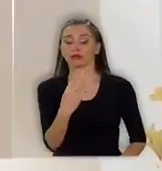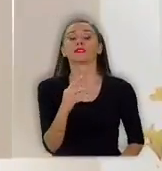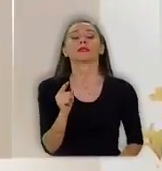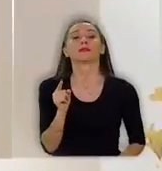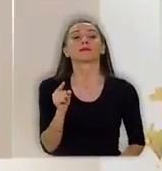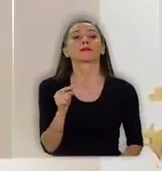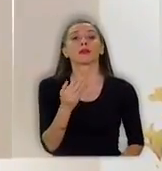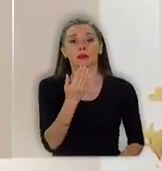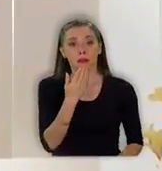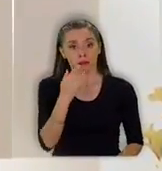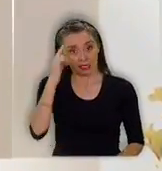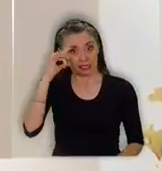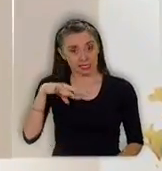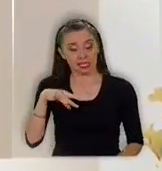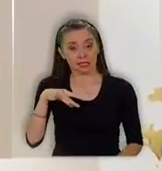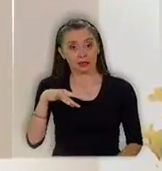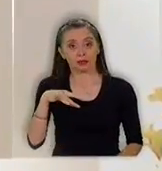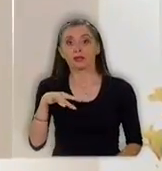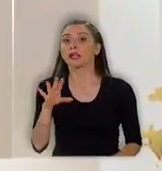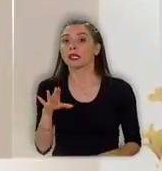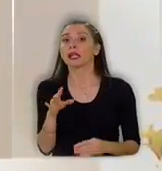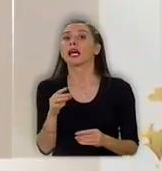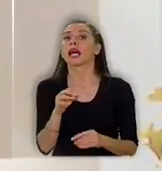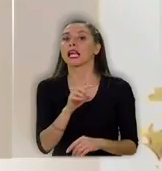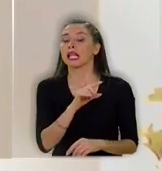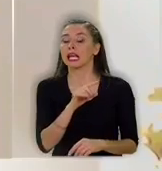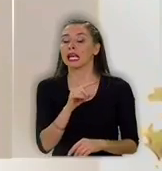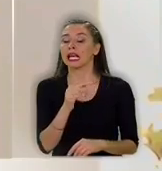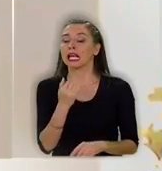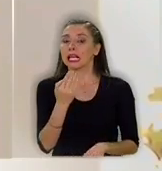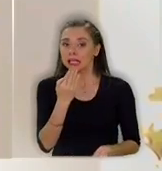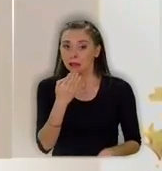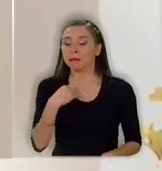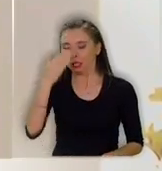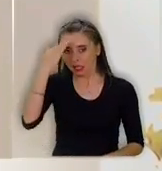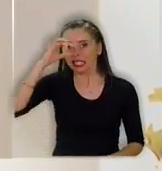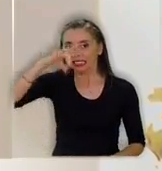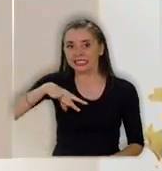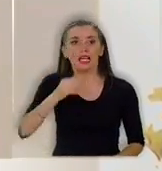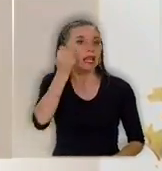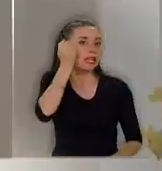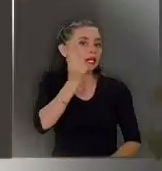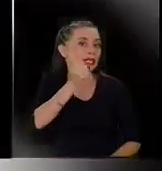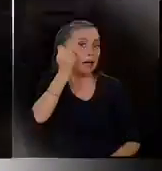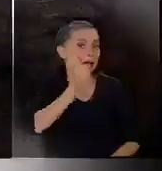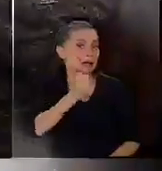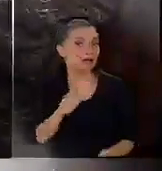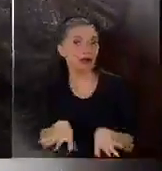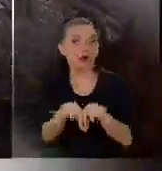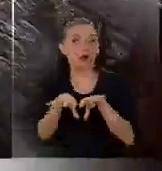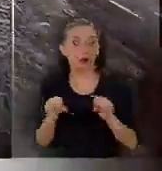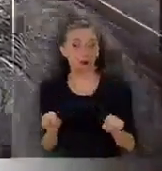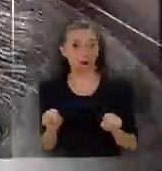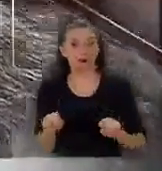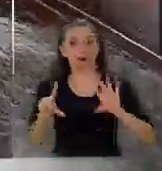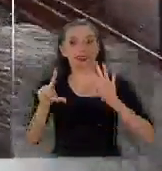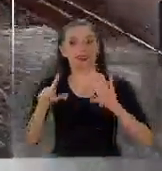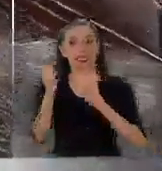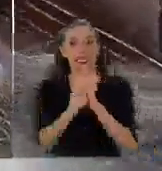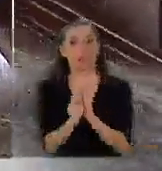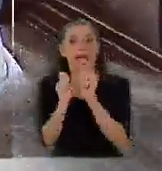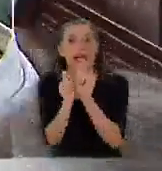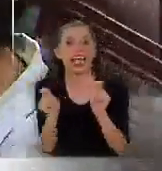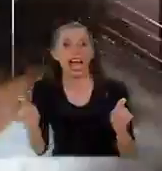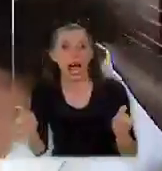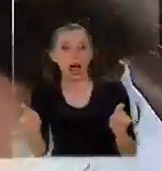el efecto, perdón, tampoco se me pasa por alto que el afecto y el compromiso... 7 meses de campaña en